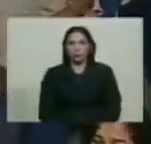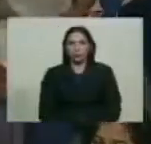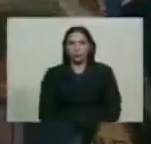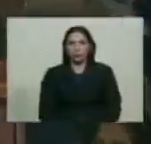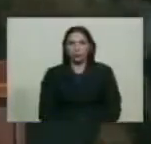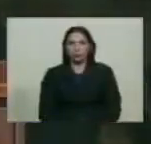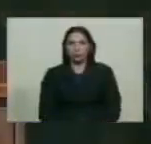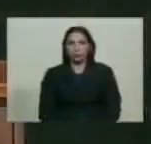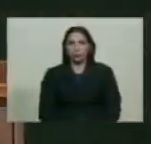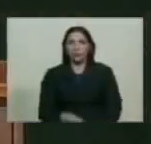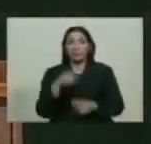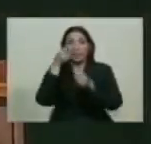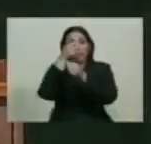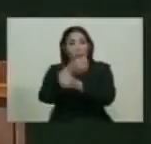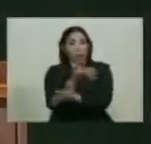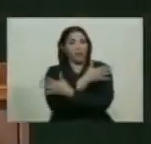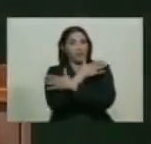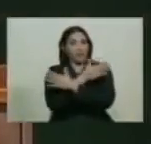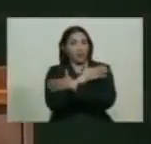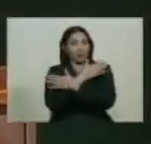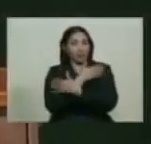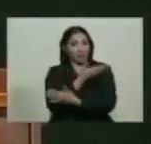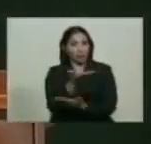Se graduaron, felicitaciones.